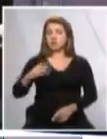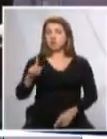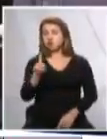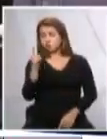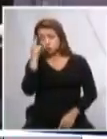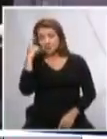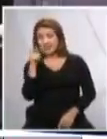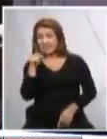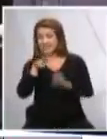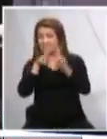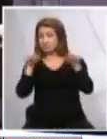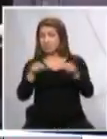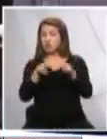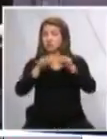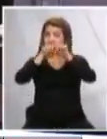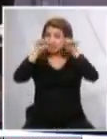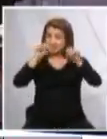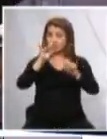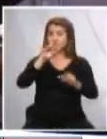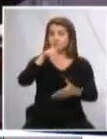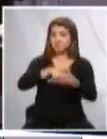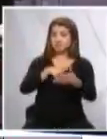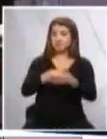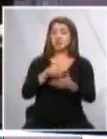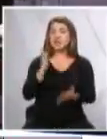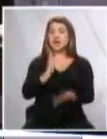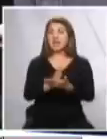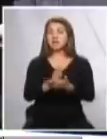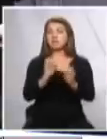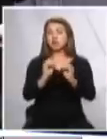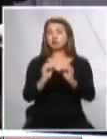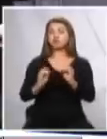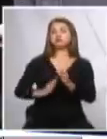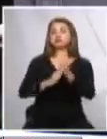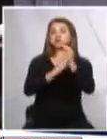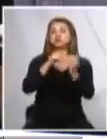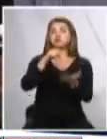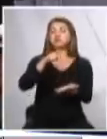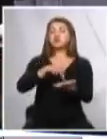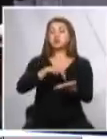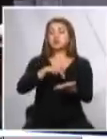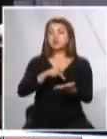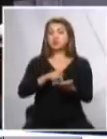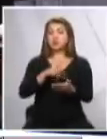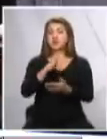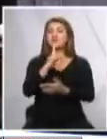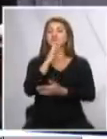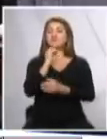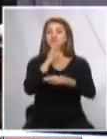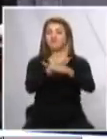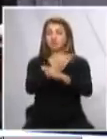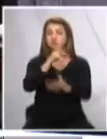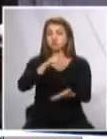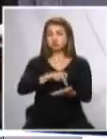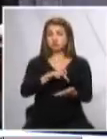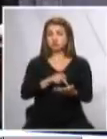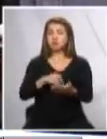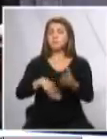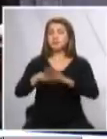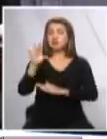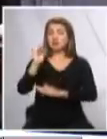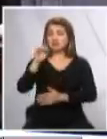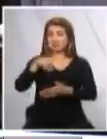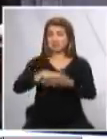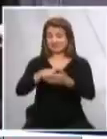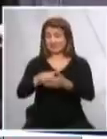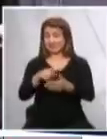parece que este marco, con este sistema electoral, con este régimen o este predominio de los parlamentarios, este veto de los parlamentarios, con estos quórum, es legítimo